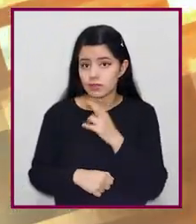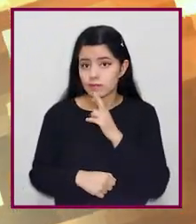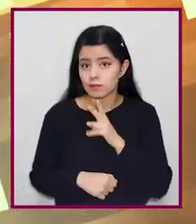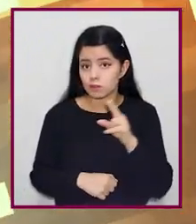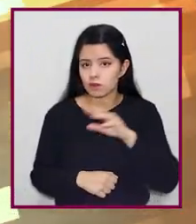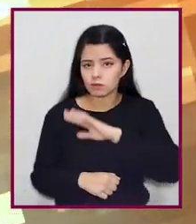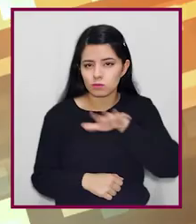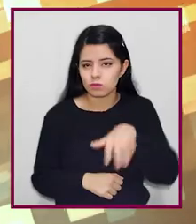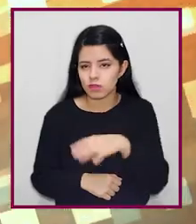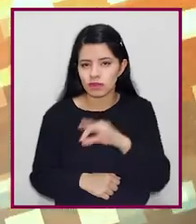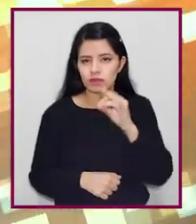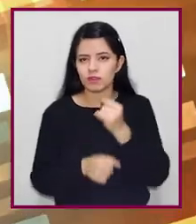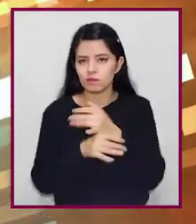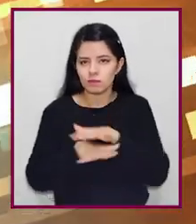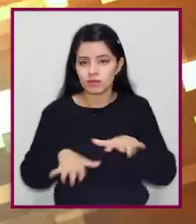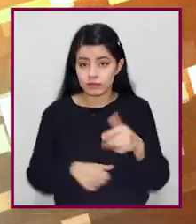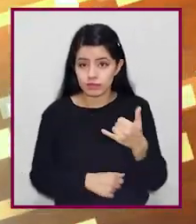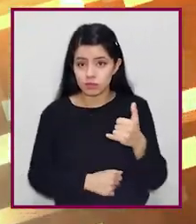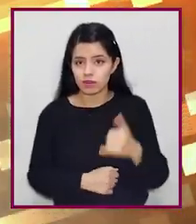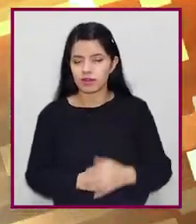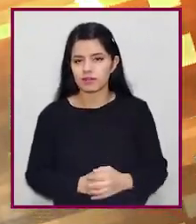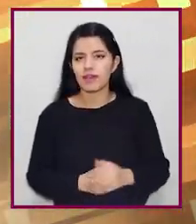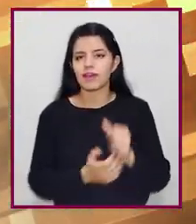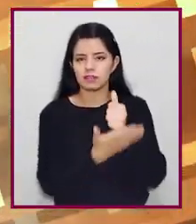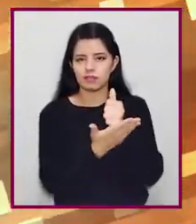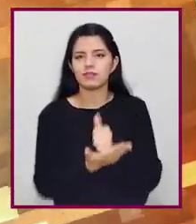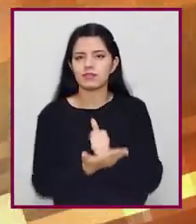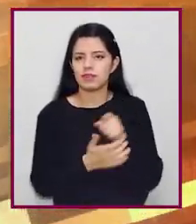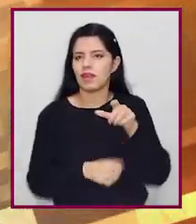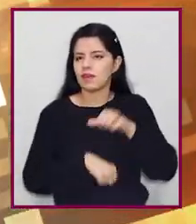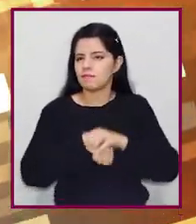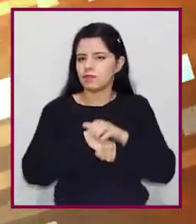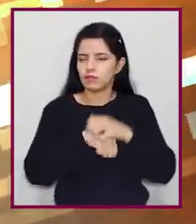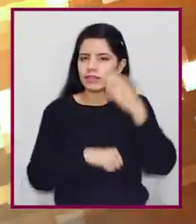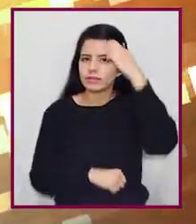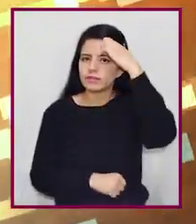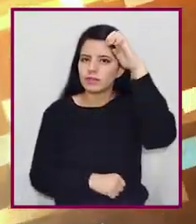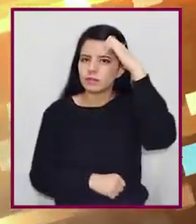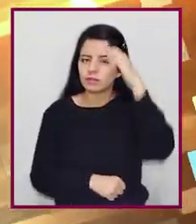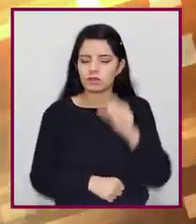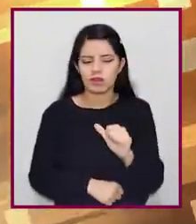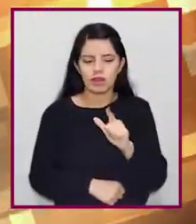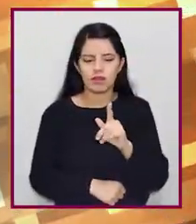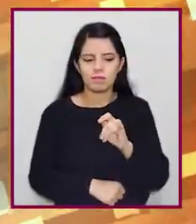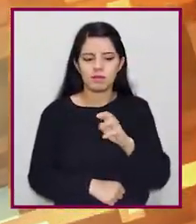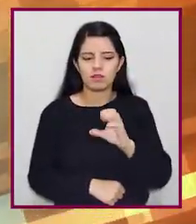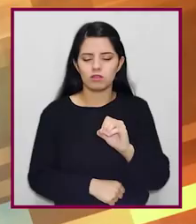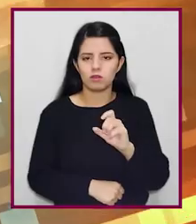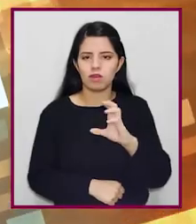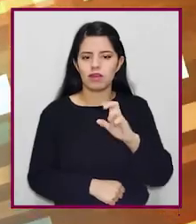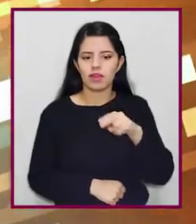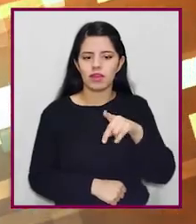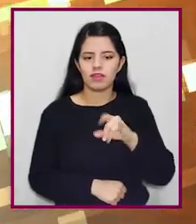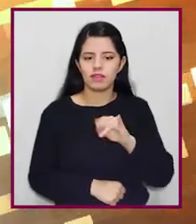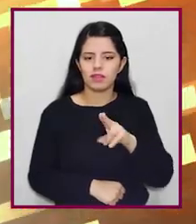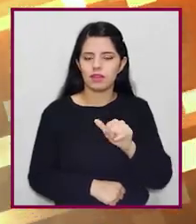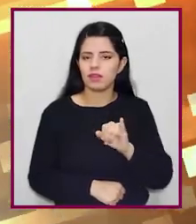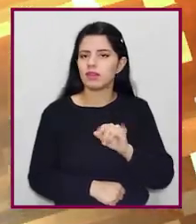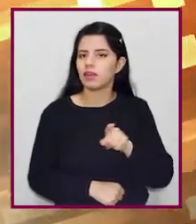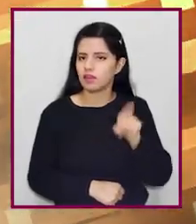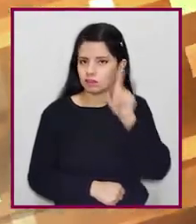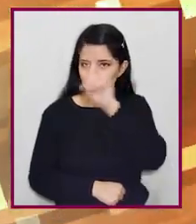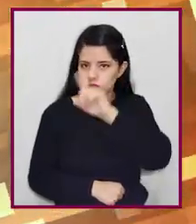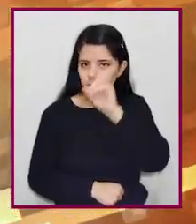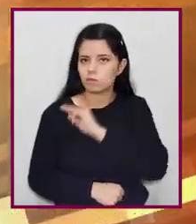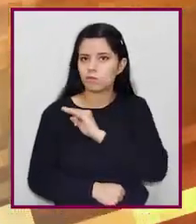información correctamente desde el celular? Para ayudarnos estará nuestro amigo y experto Alberto Candiani, dándonos consejos para optimizar